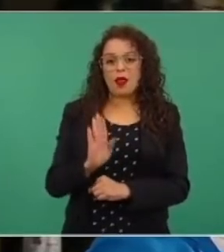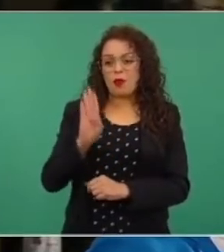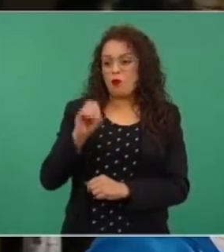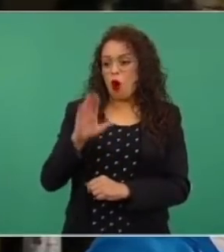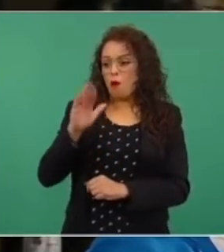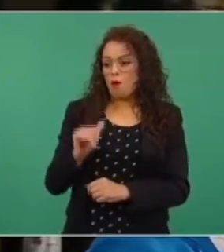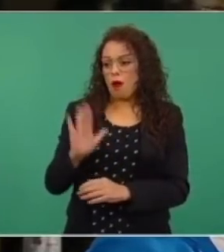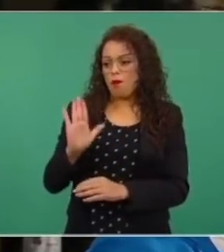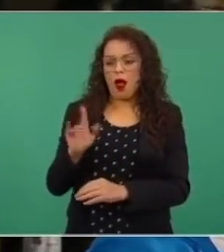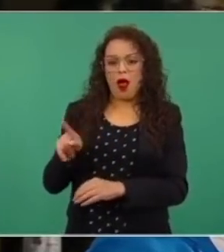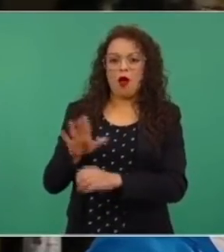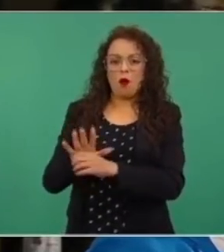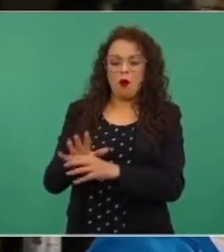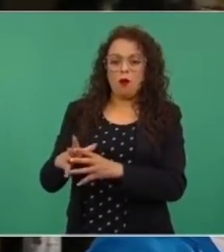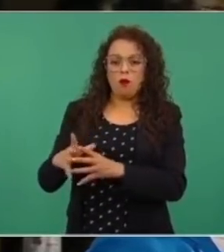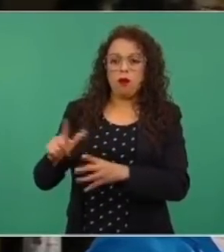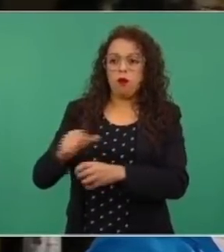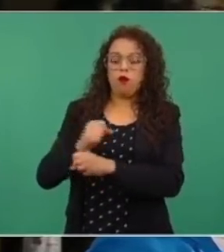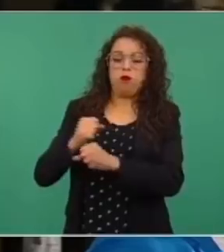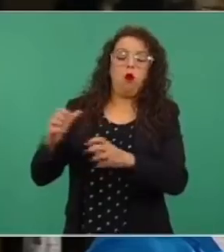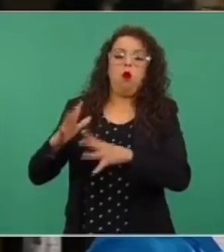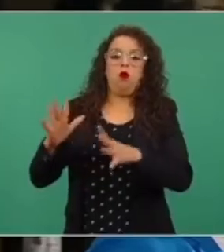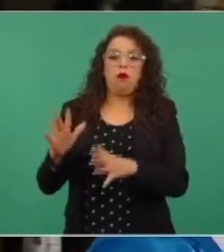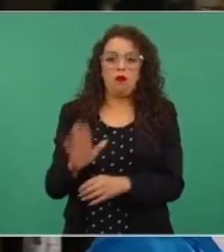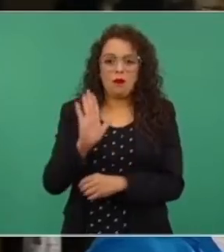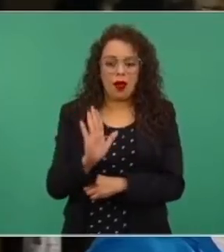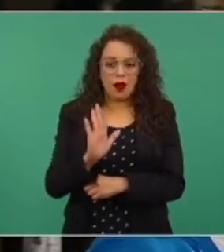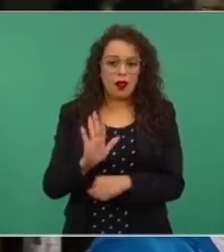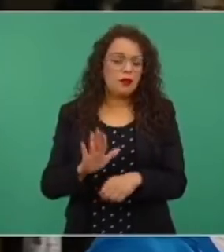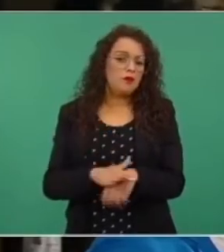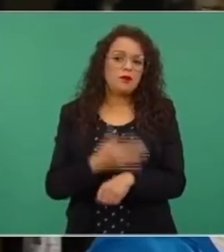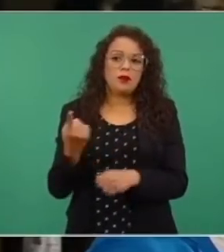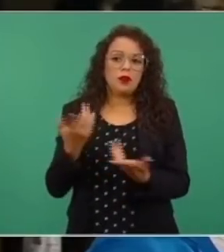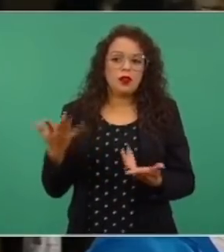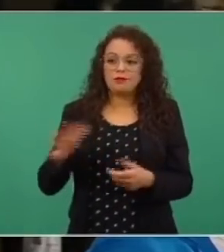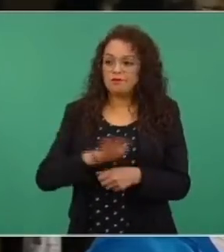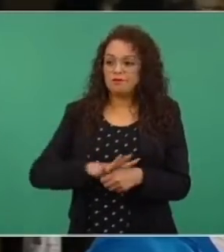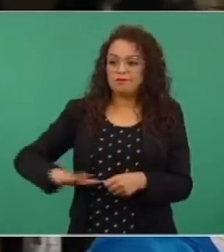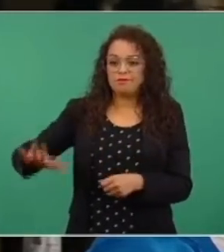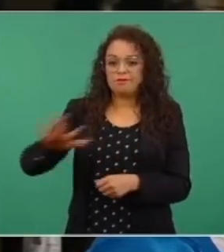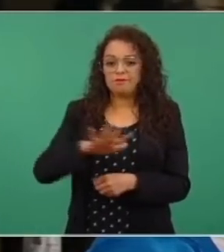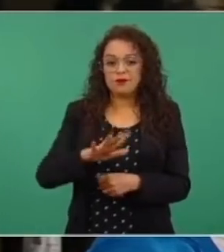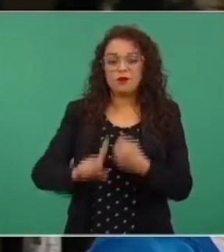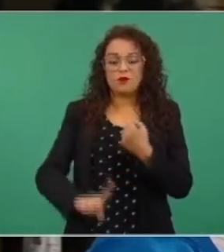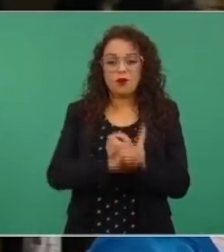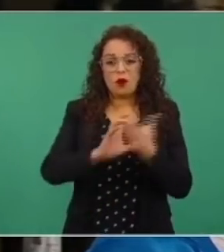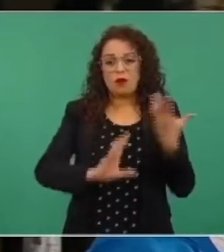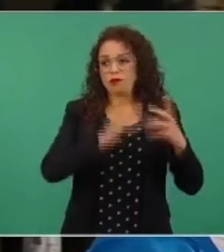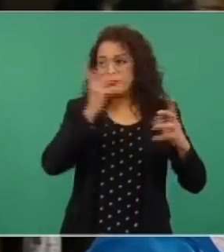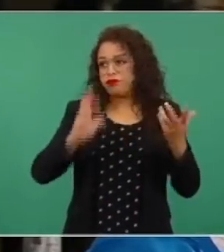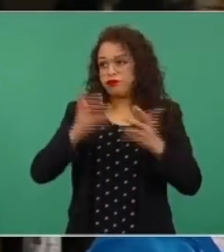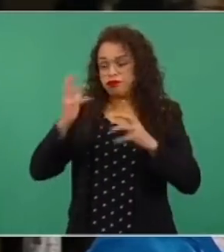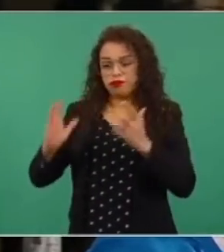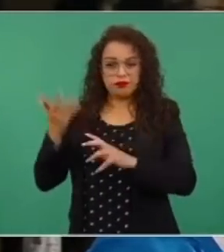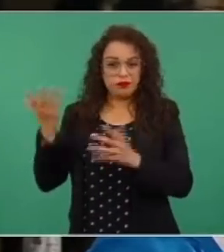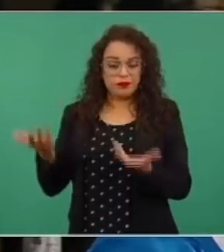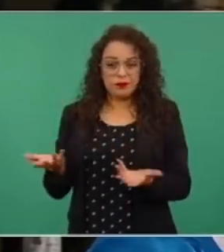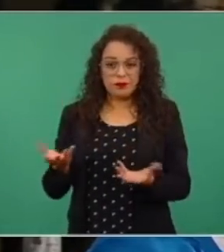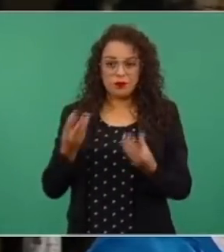la violencia, pero también la pobreza de la montaña, de la tierra caliente. La pregunta es, ¿hará